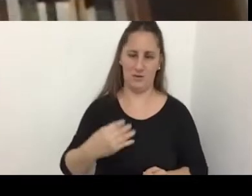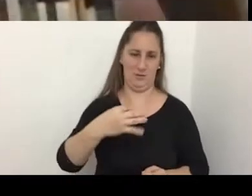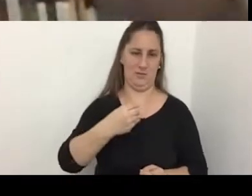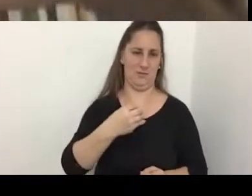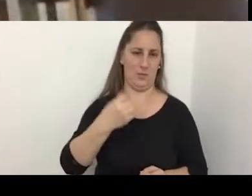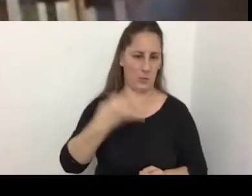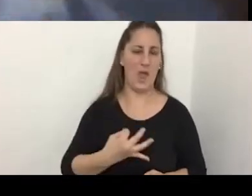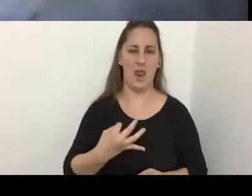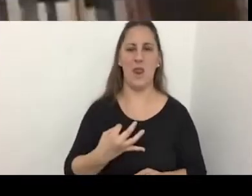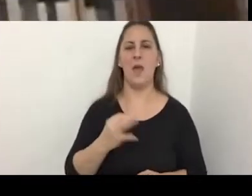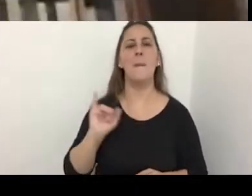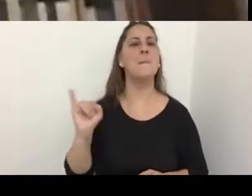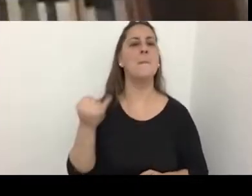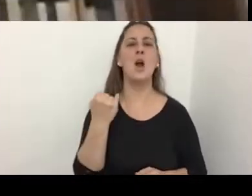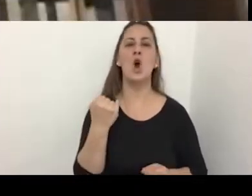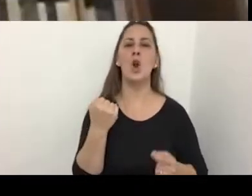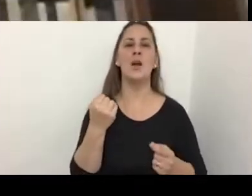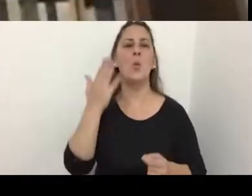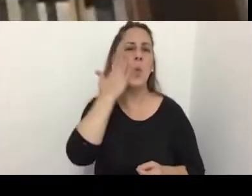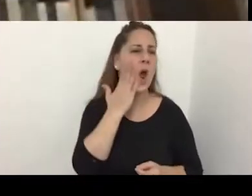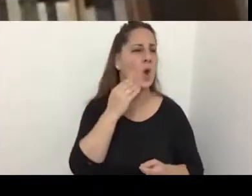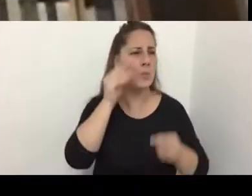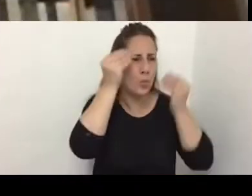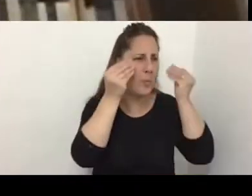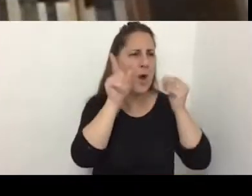La mejor es la caridad del que se preocupa por el prójimo.